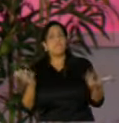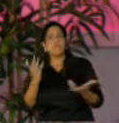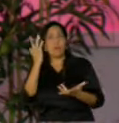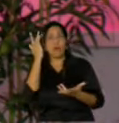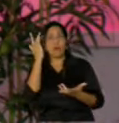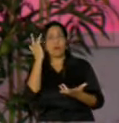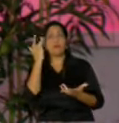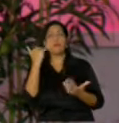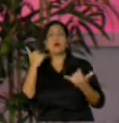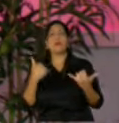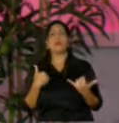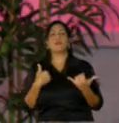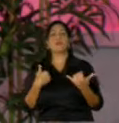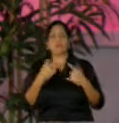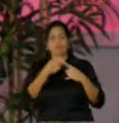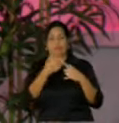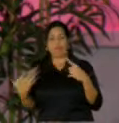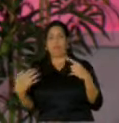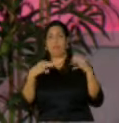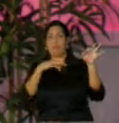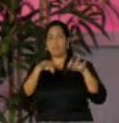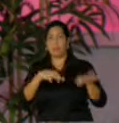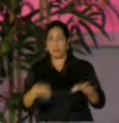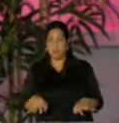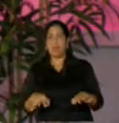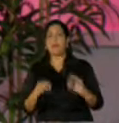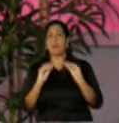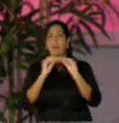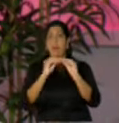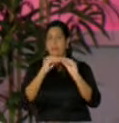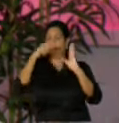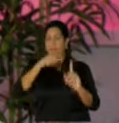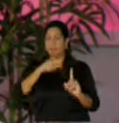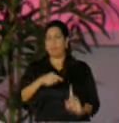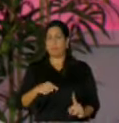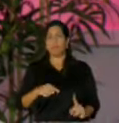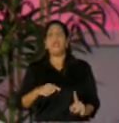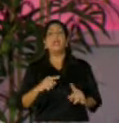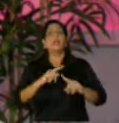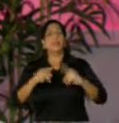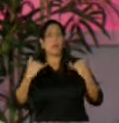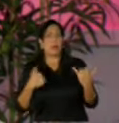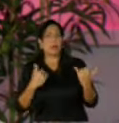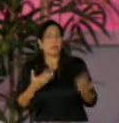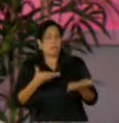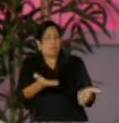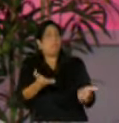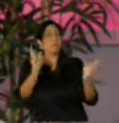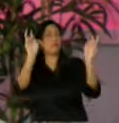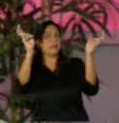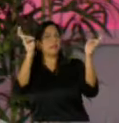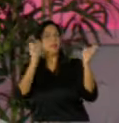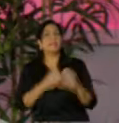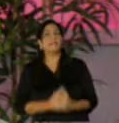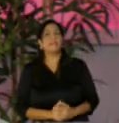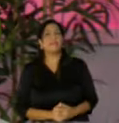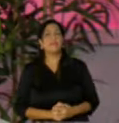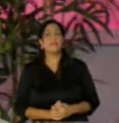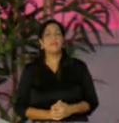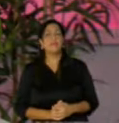de una explicación que yo no me voy a estar brindando. Y obviamente lo que quisiéramos poner sobre el tapete es el aspecto